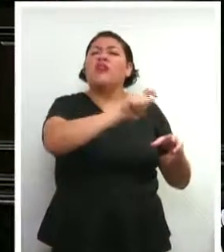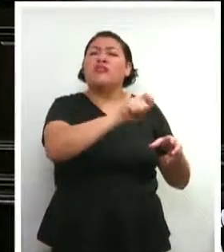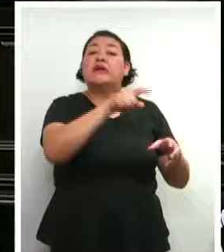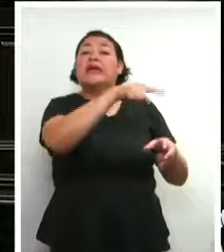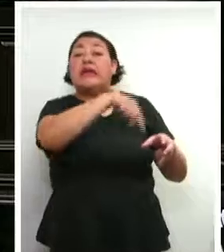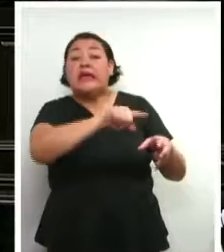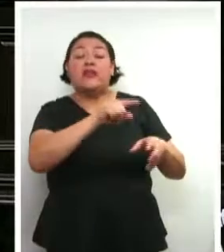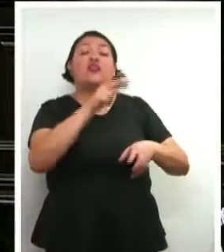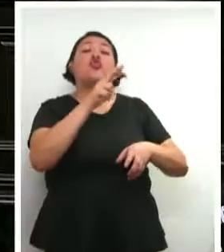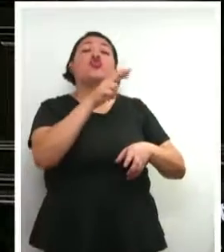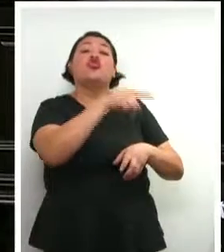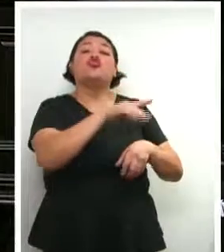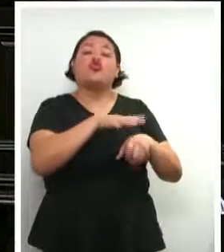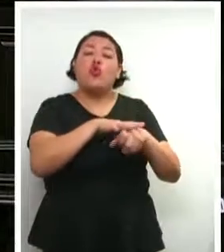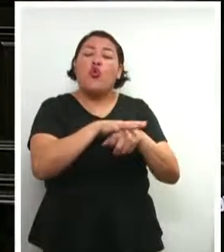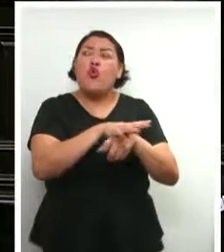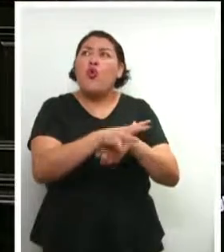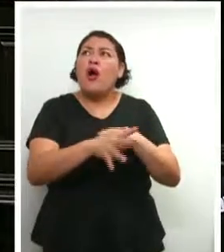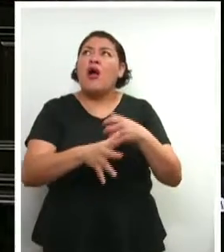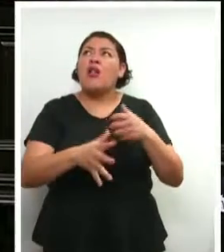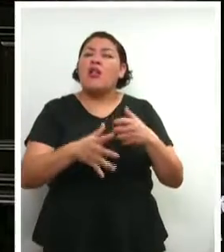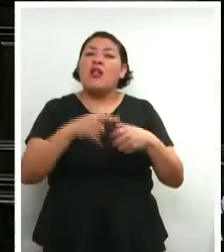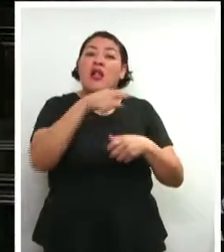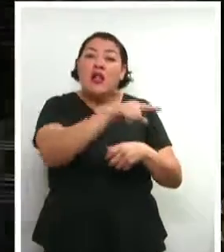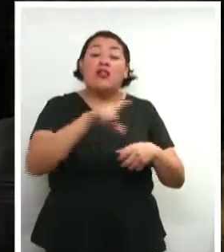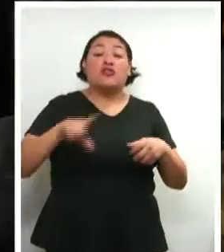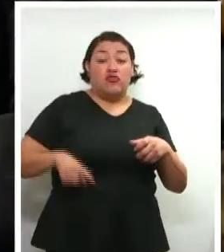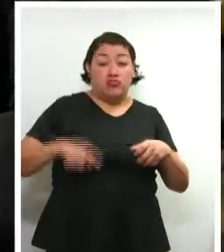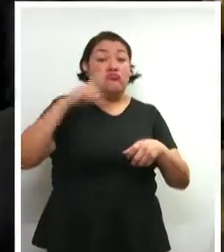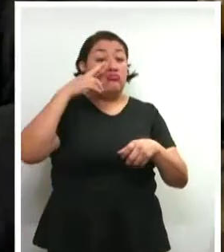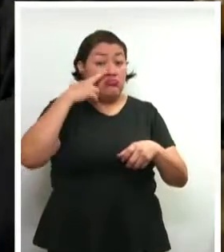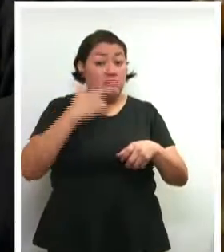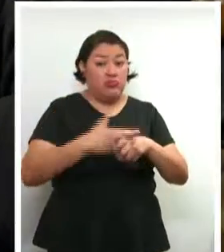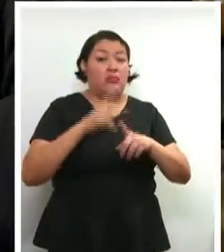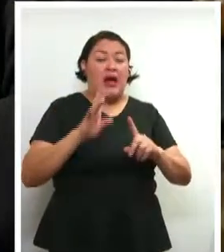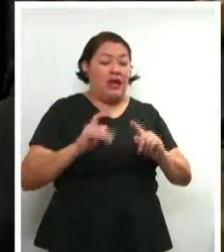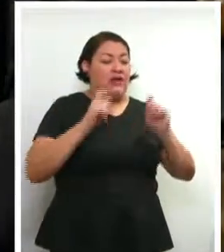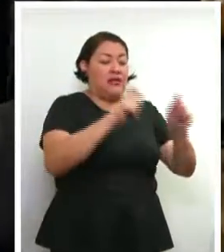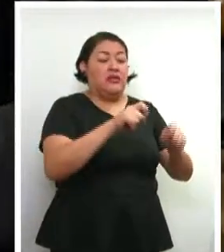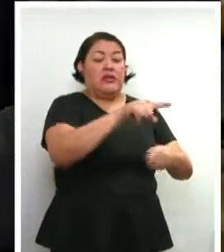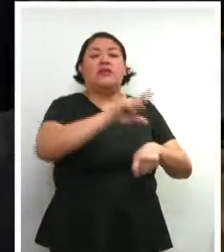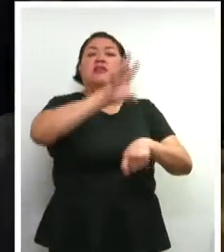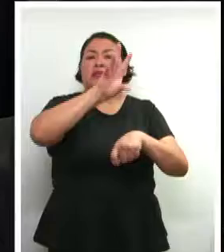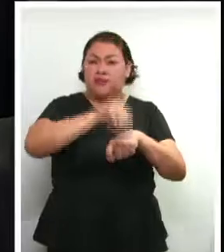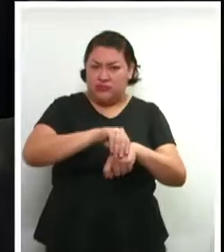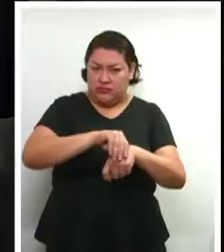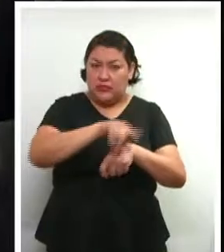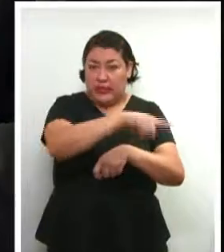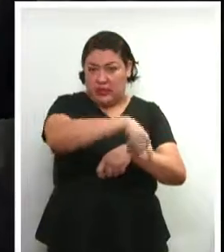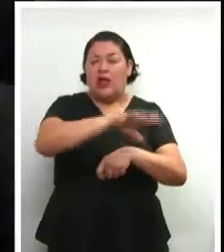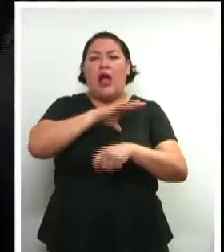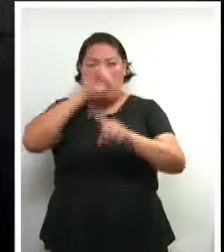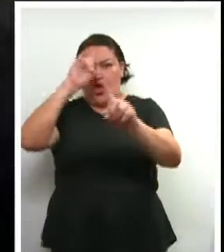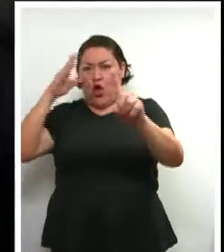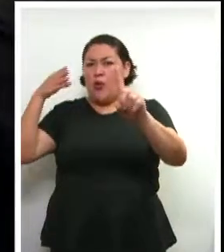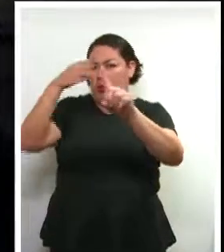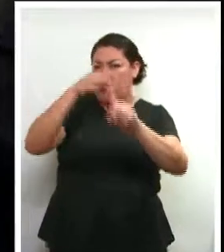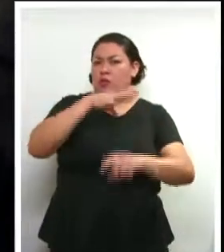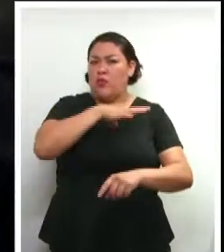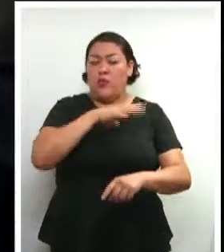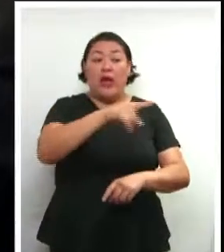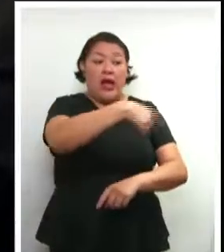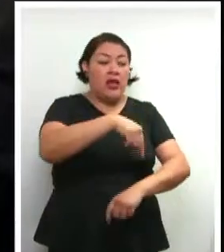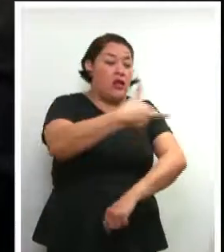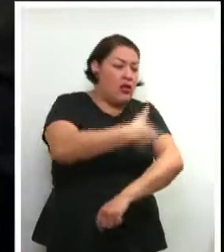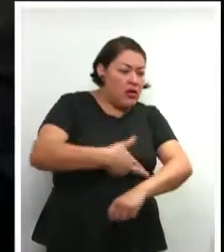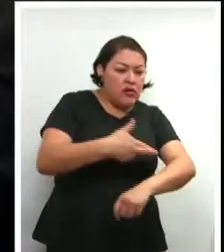directamente y inminentemente del Estado y que tiene límites del derecho objetivo, que lo coordina entre sí,